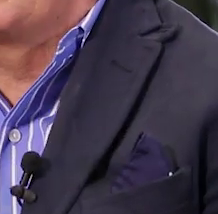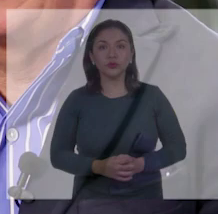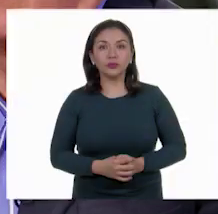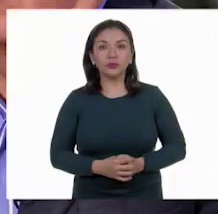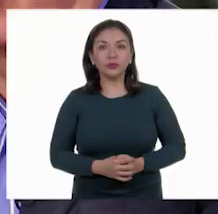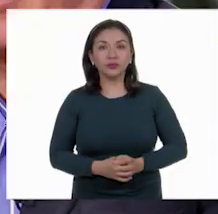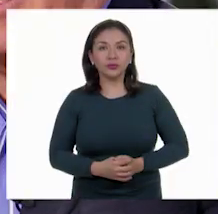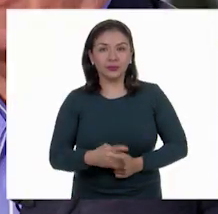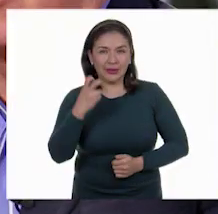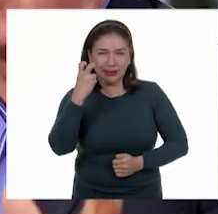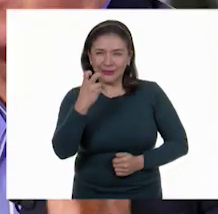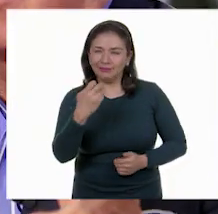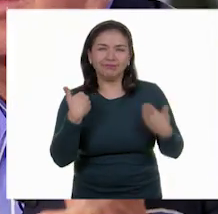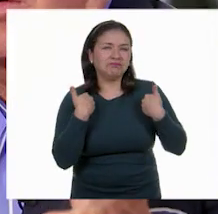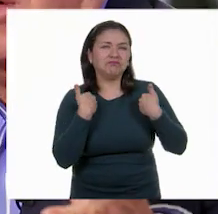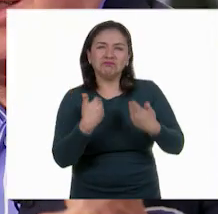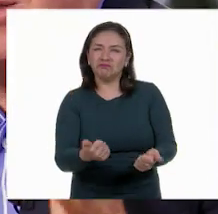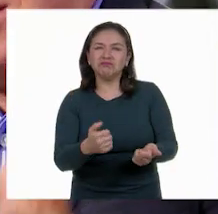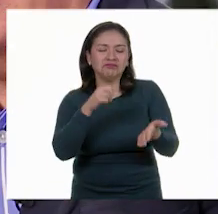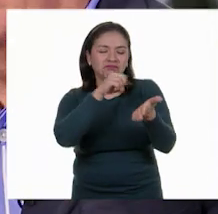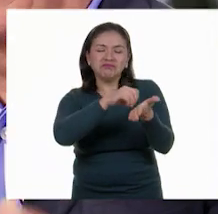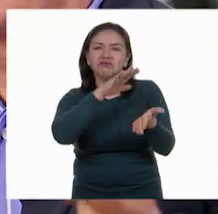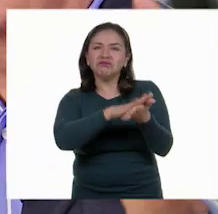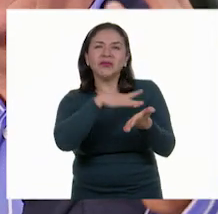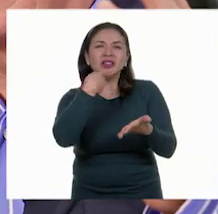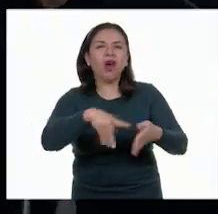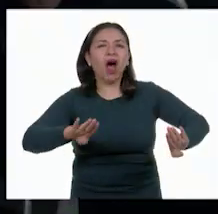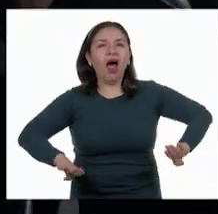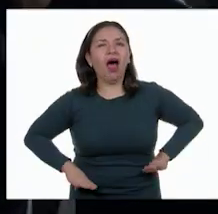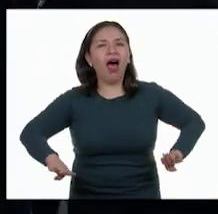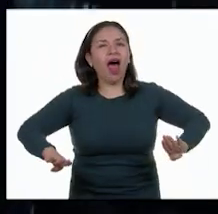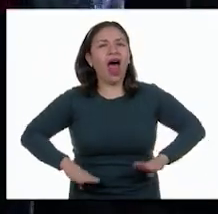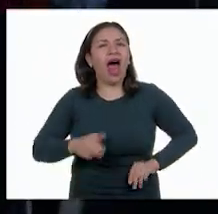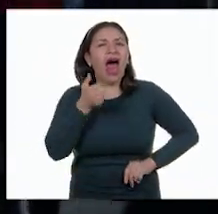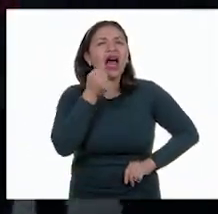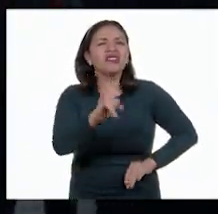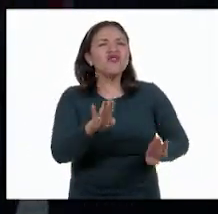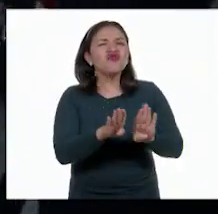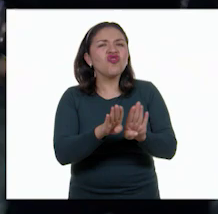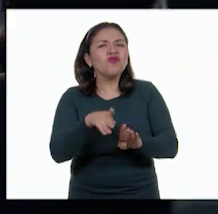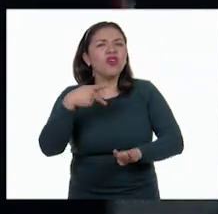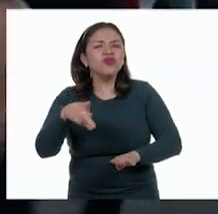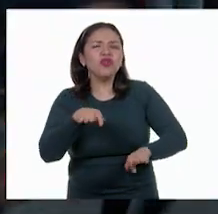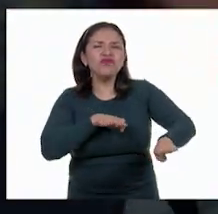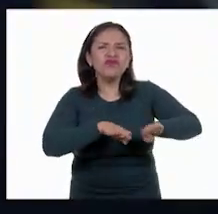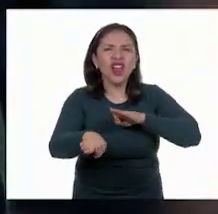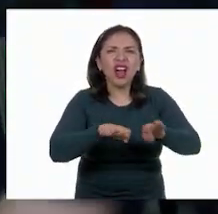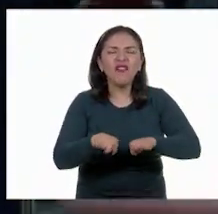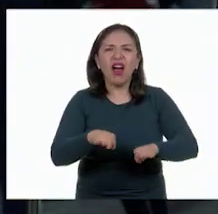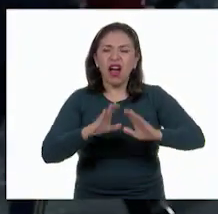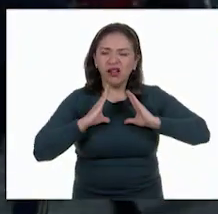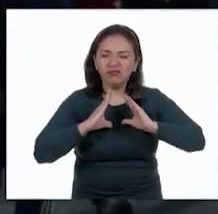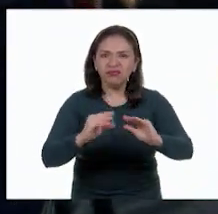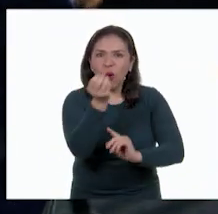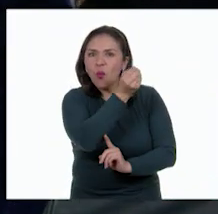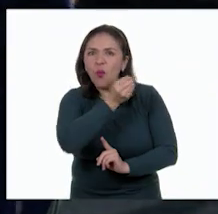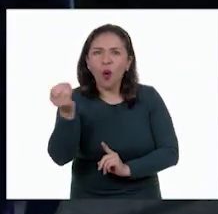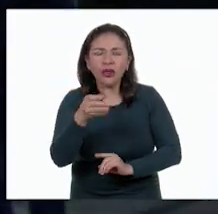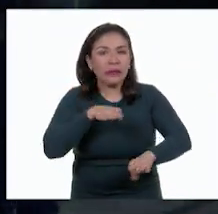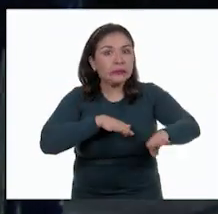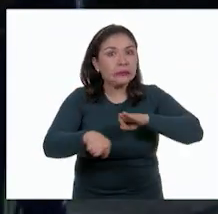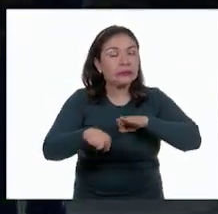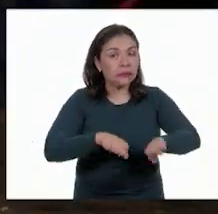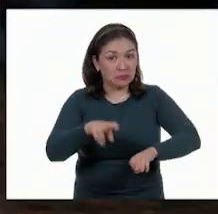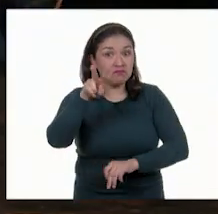Es un concepto muy claro, es un estilo, es un modo de operar, es una disciplina, es un